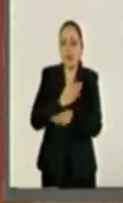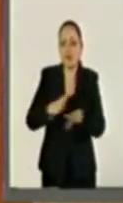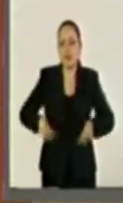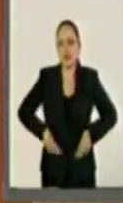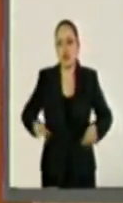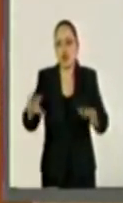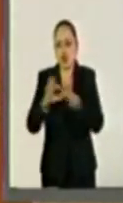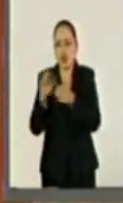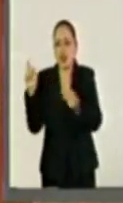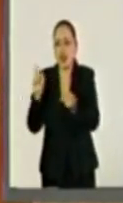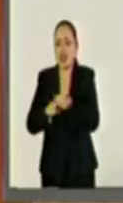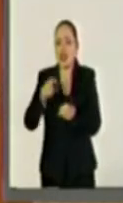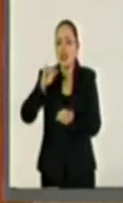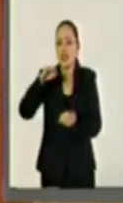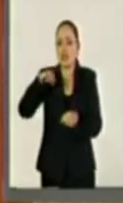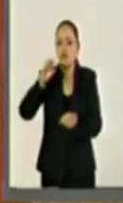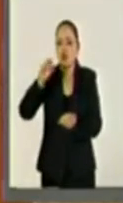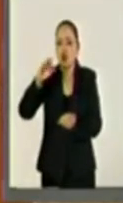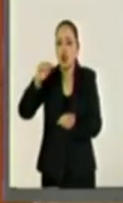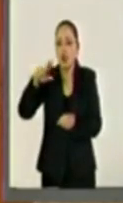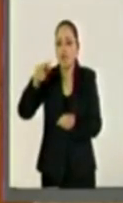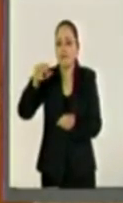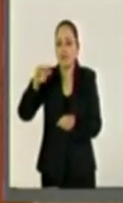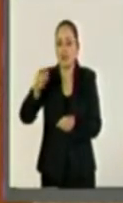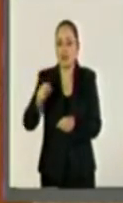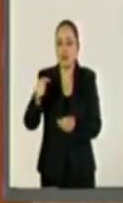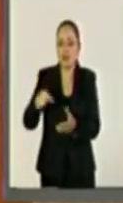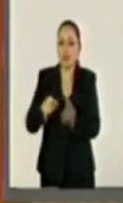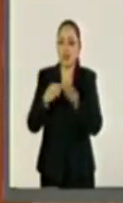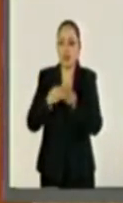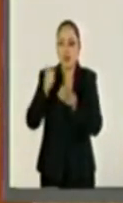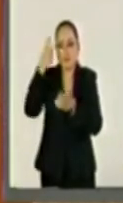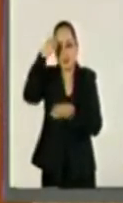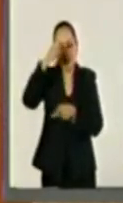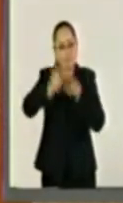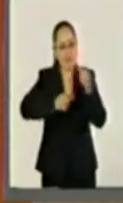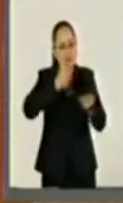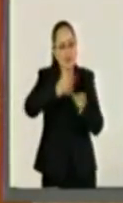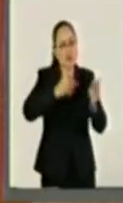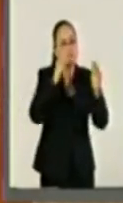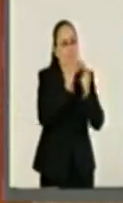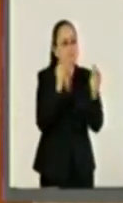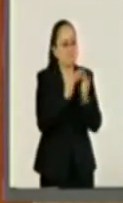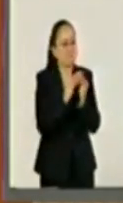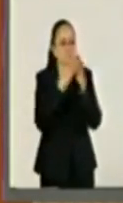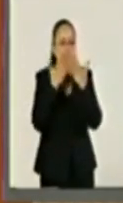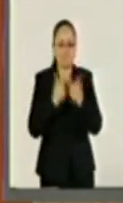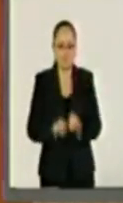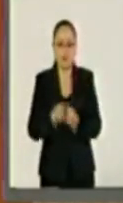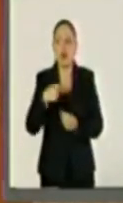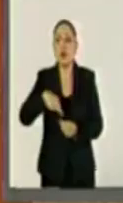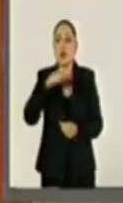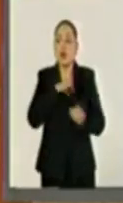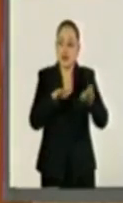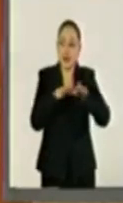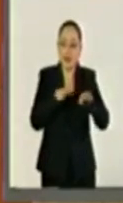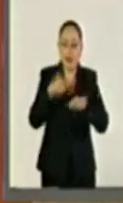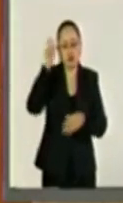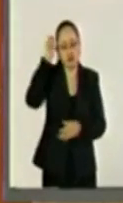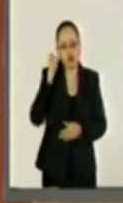derechohabiente del Infonavit, como lo es el financiamiento para la adquisición de vivienda. Las personas dedicadas al trabajo del